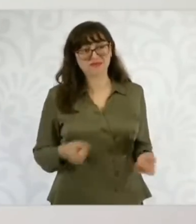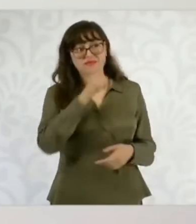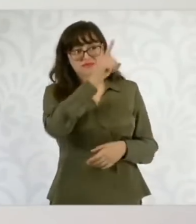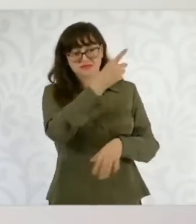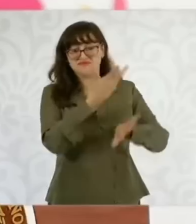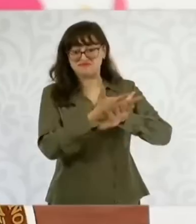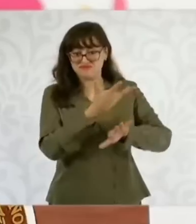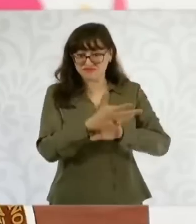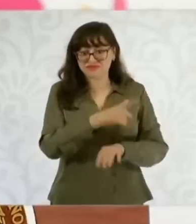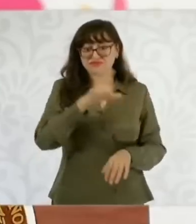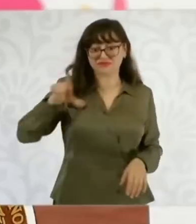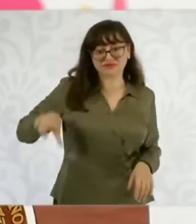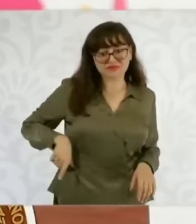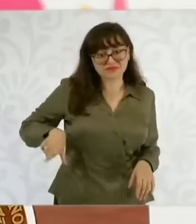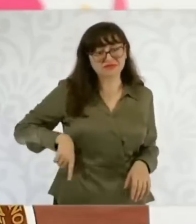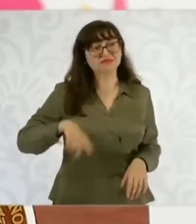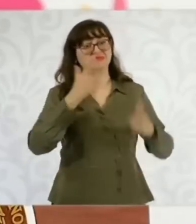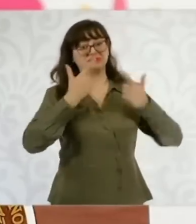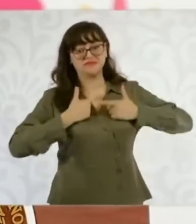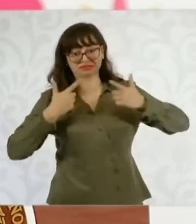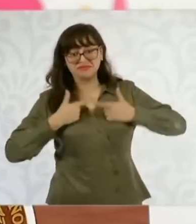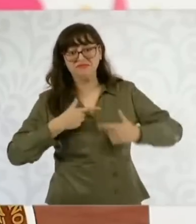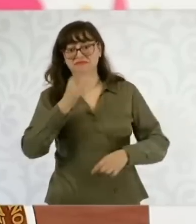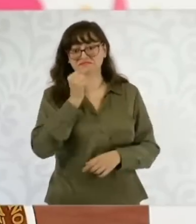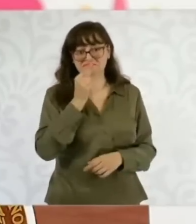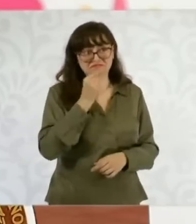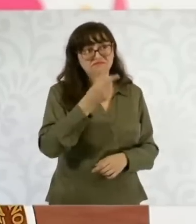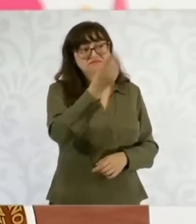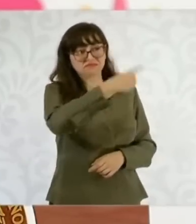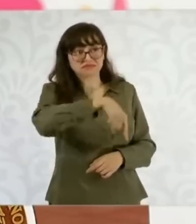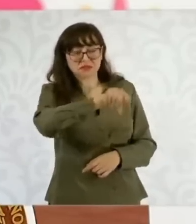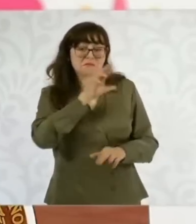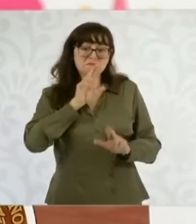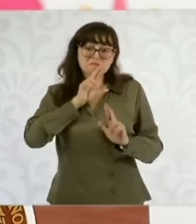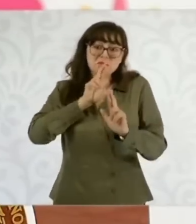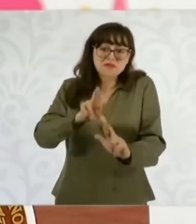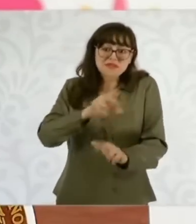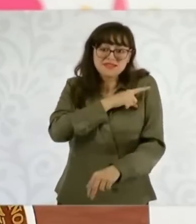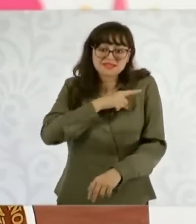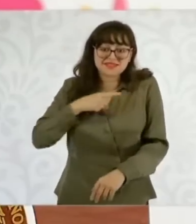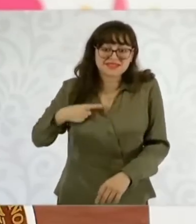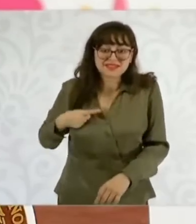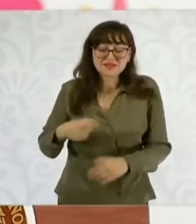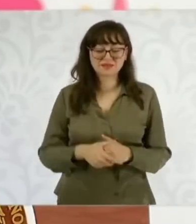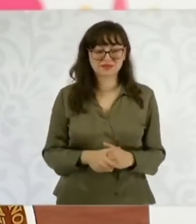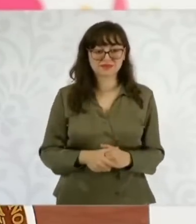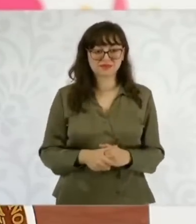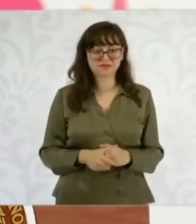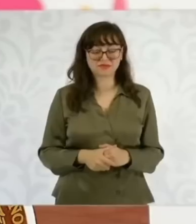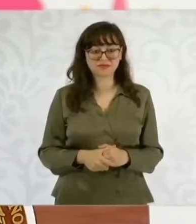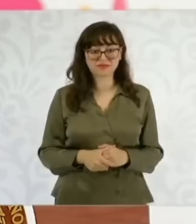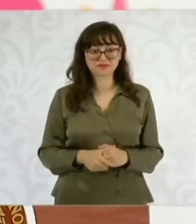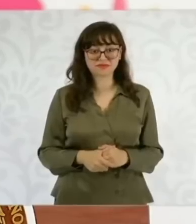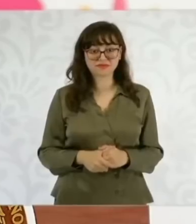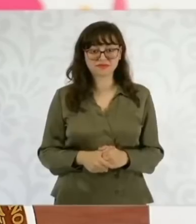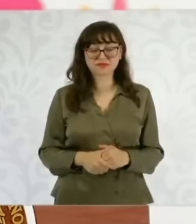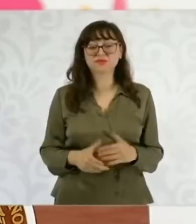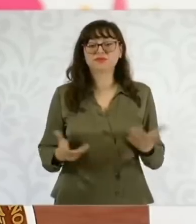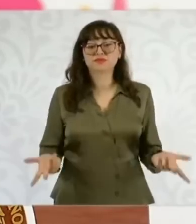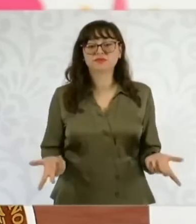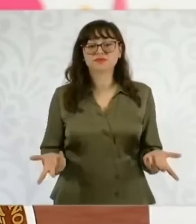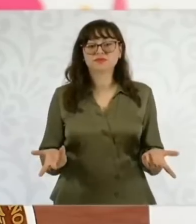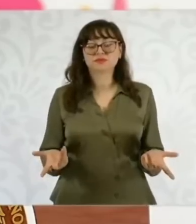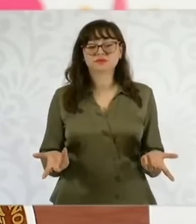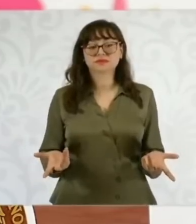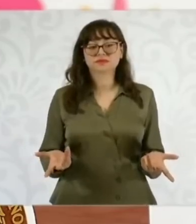gobierno de Estados Unidos. Porque En el periodo del presidente López Obrador ha sido uno de los periodos de